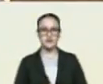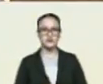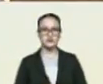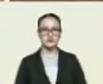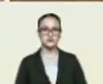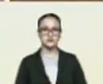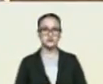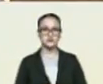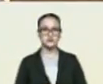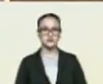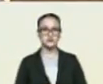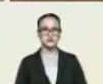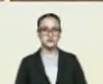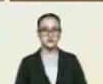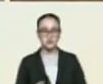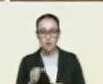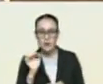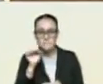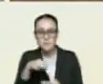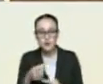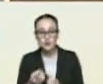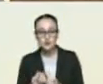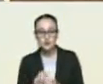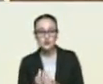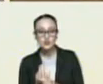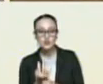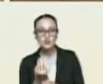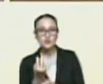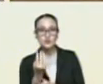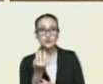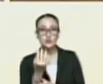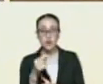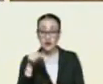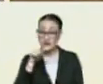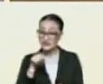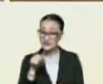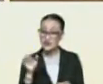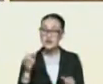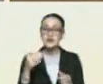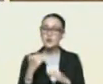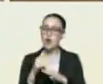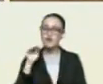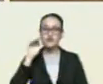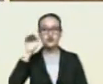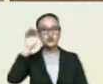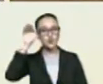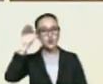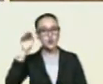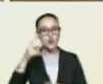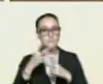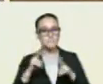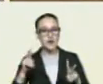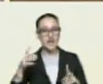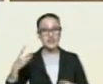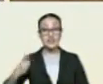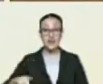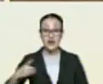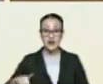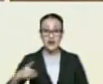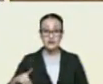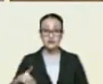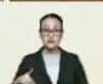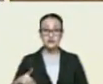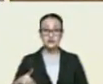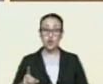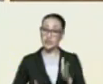crecer, hacerlo germinar, porque es lo único que va a garantizarnos el futuro de la paz, el derecho al futuro y el